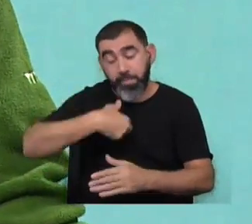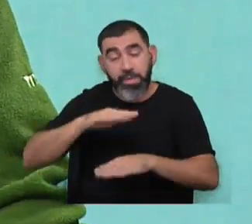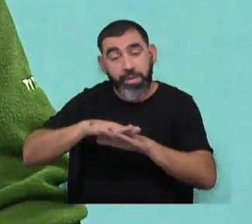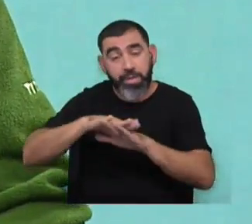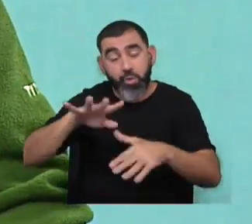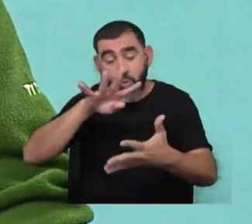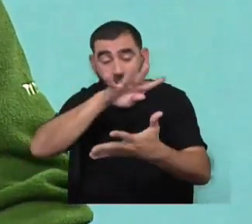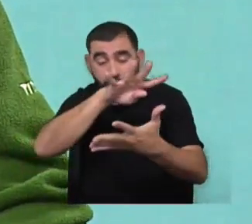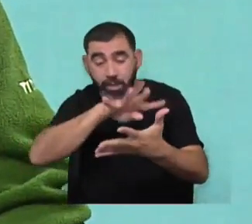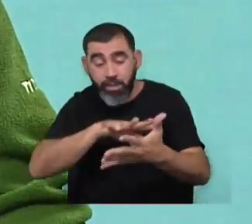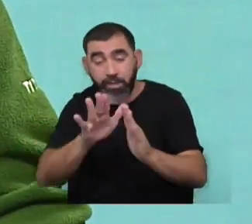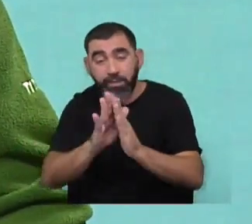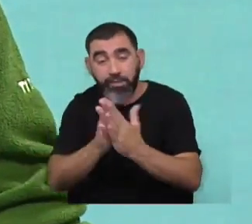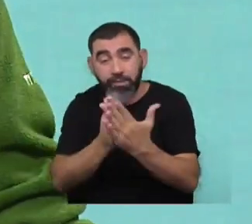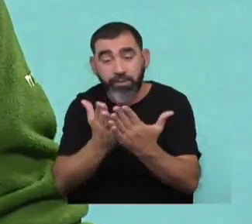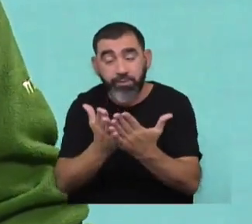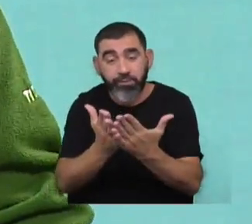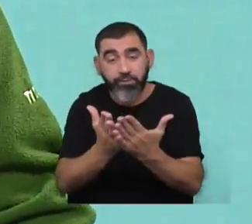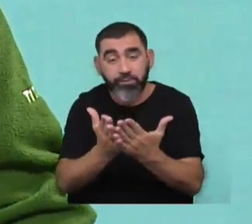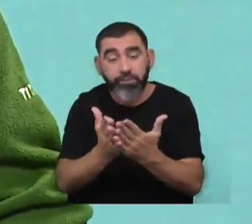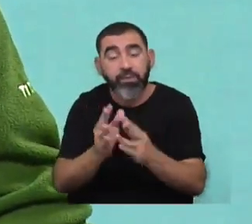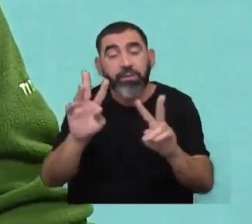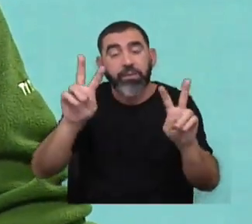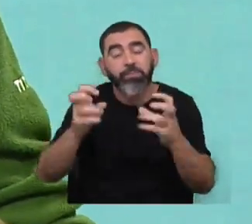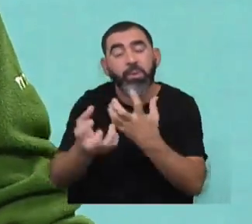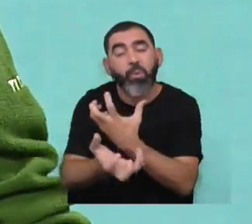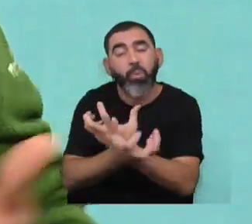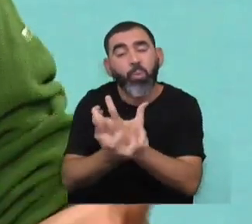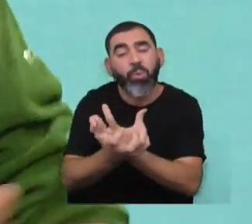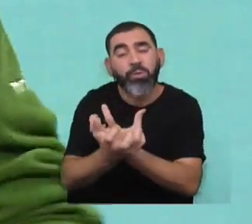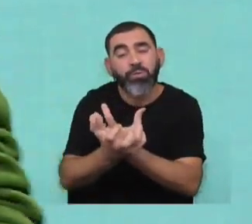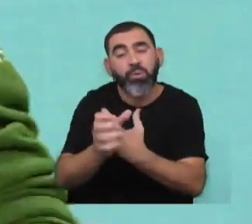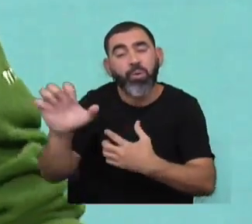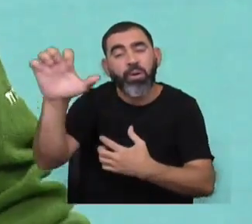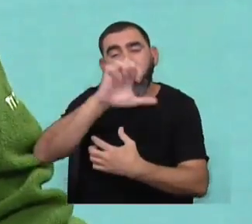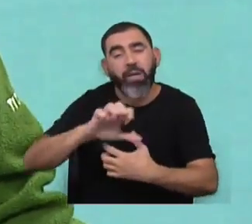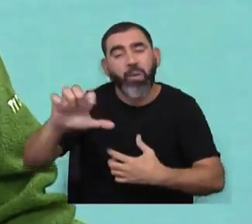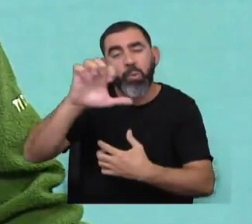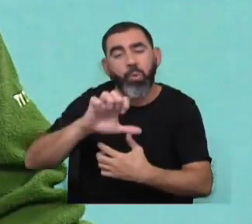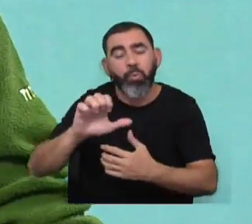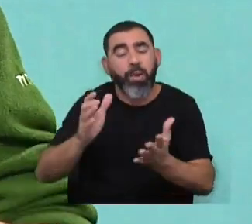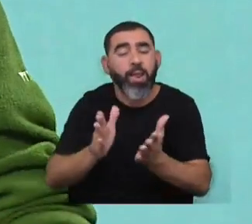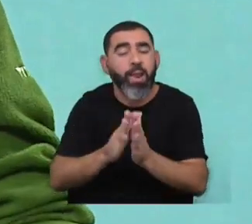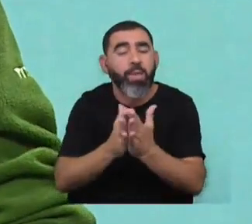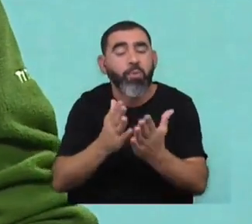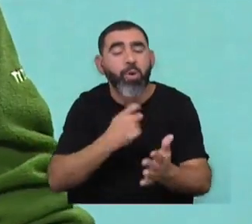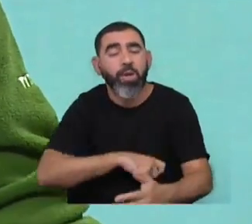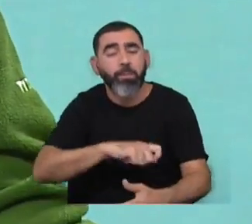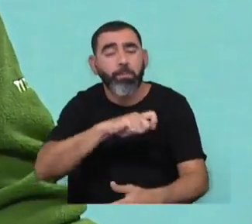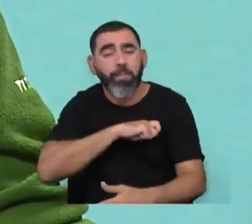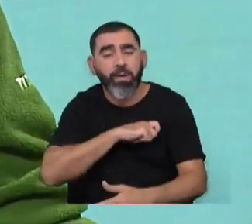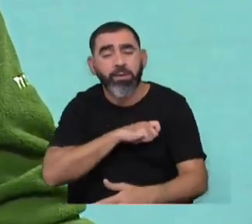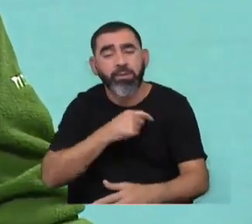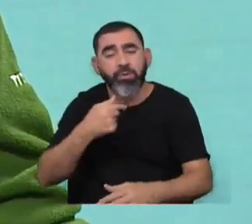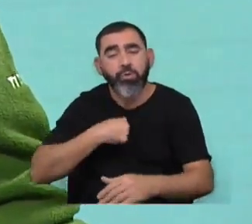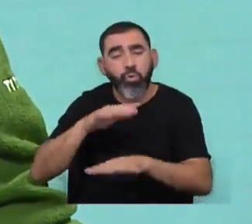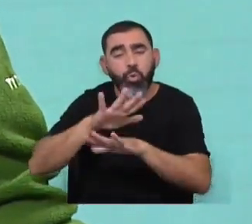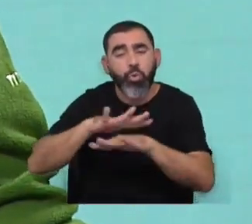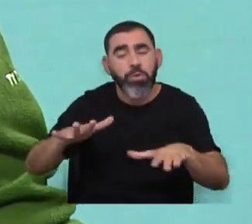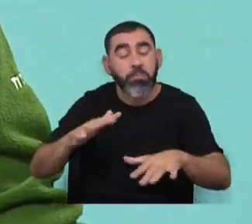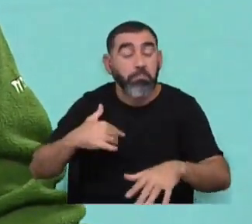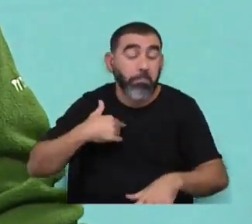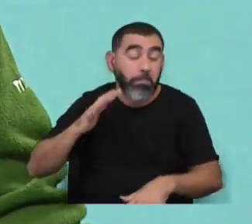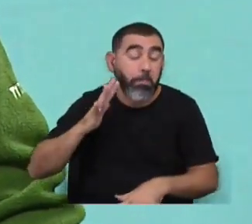leyendo libros que hablaban de fósiles de Europa, ¿no? Pero eran libros españoles. Y yo de chiquito me había hecho la